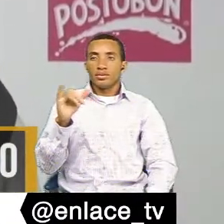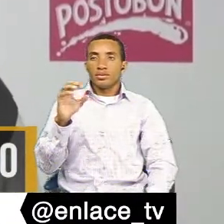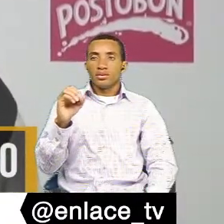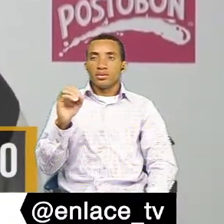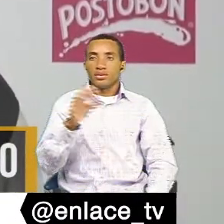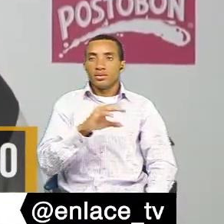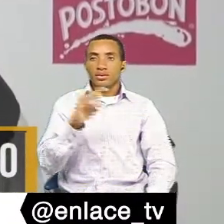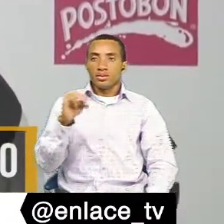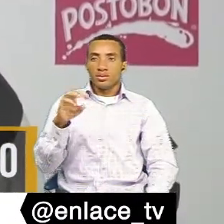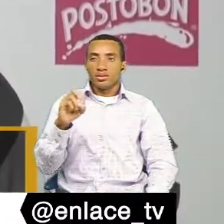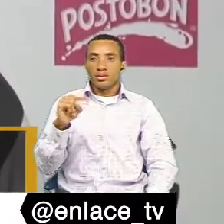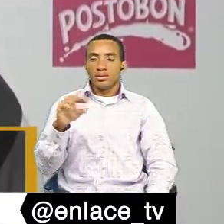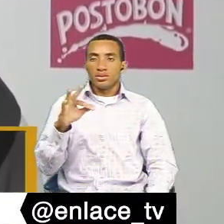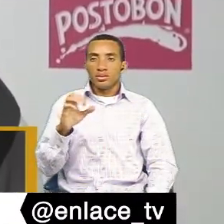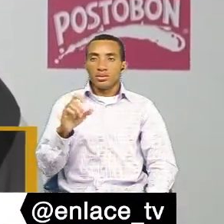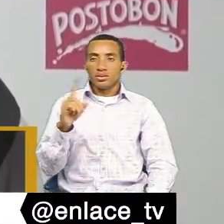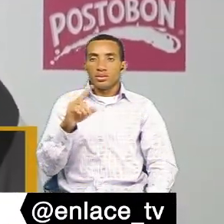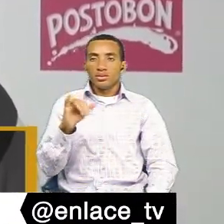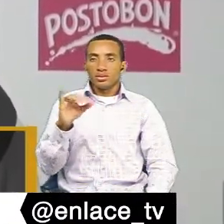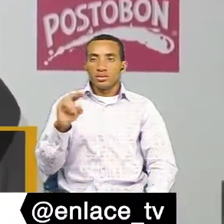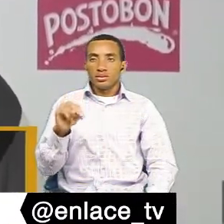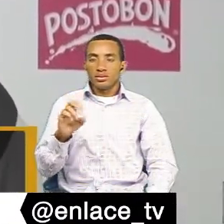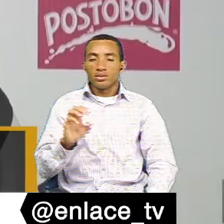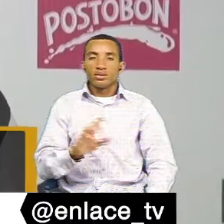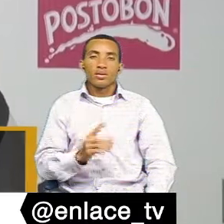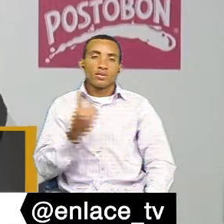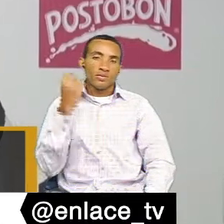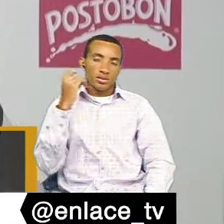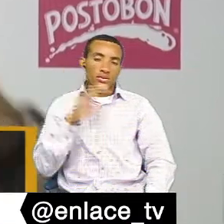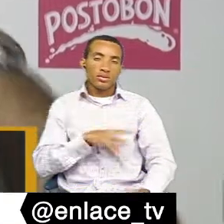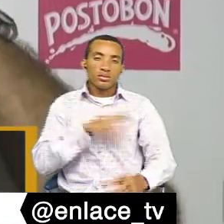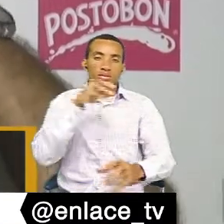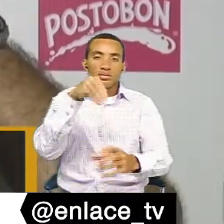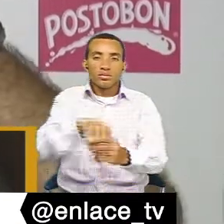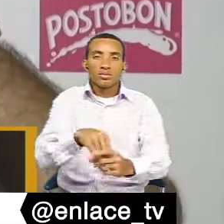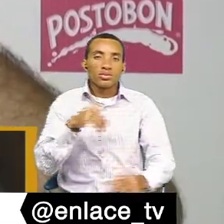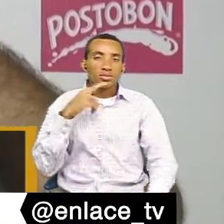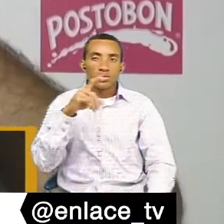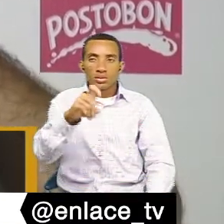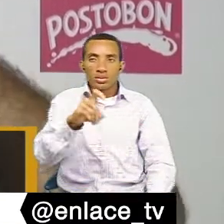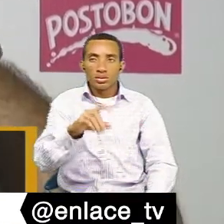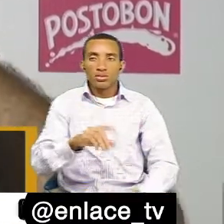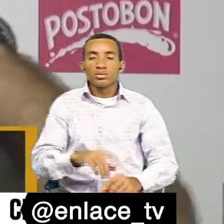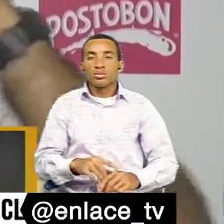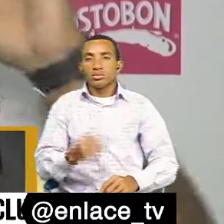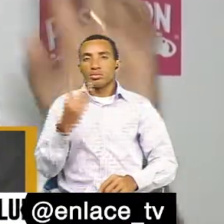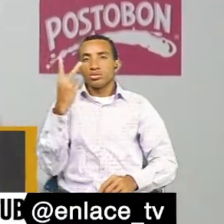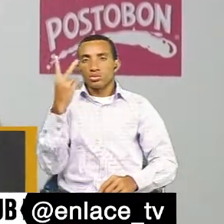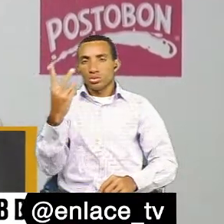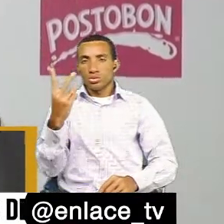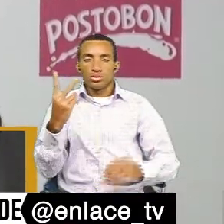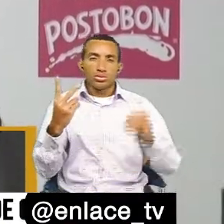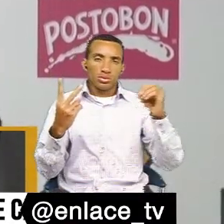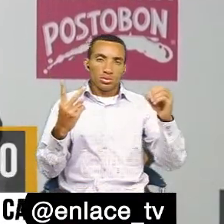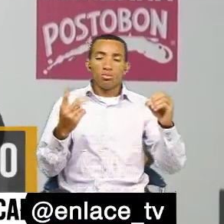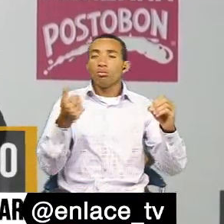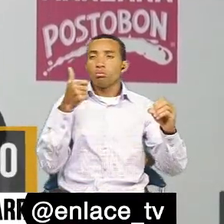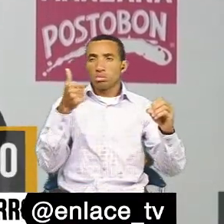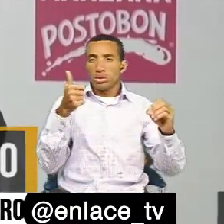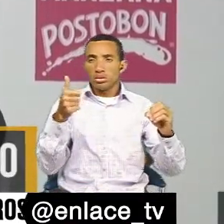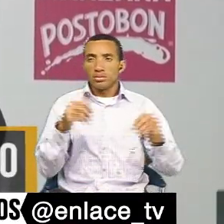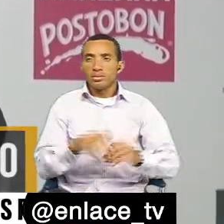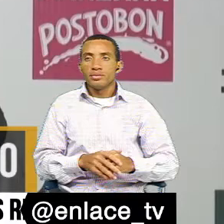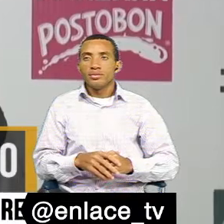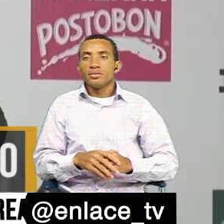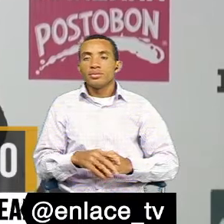consciente de que todavía queda un partido en Bucaramanga y la idea es, bueno, igual ellos ganaron y bien ganado, me parece que fue una estrategia interesante. Siento